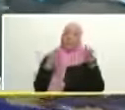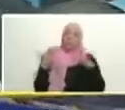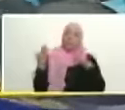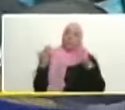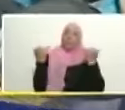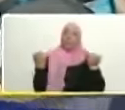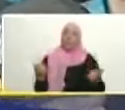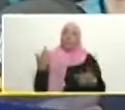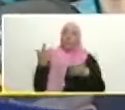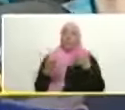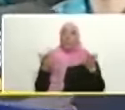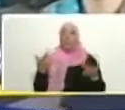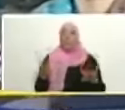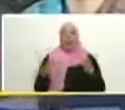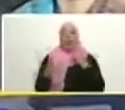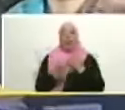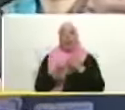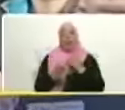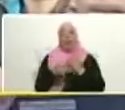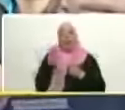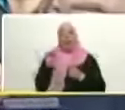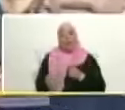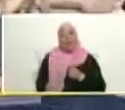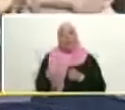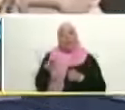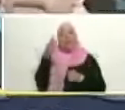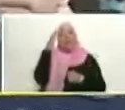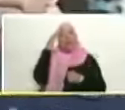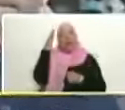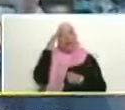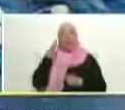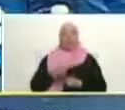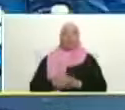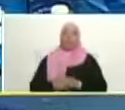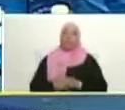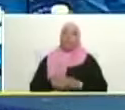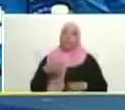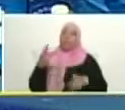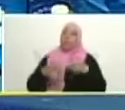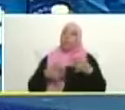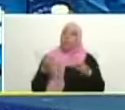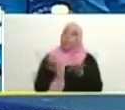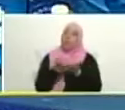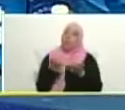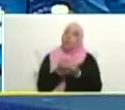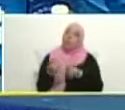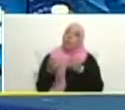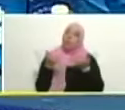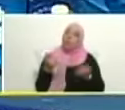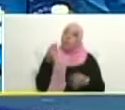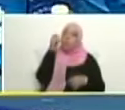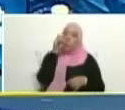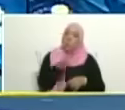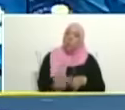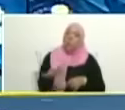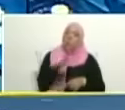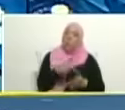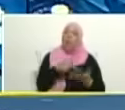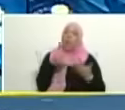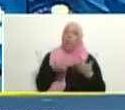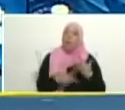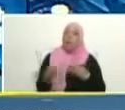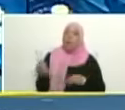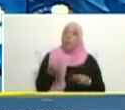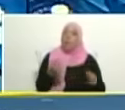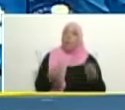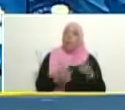Ya está definida esa tecnología, ¿verdad, Santiago? Y me están pidiendo aprobar los recursos para